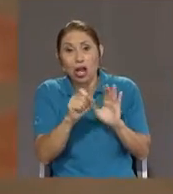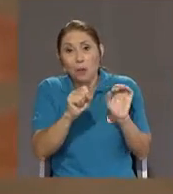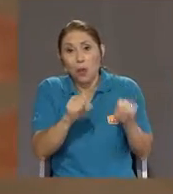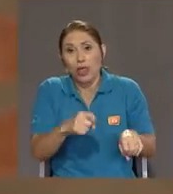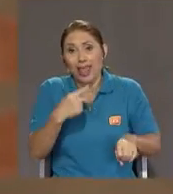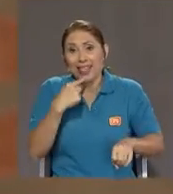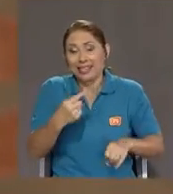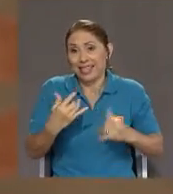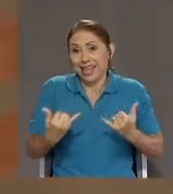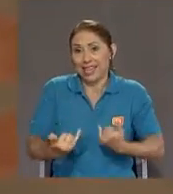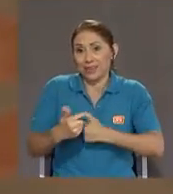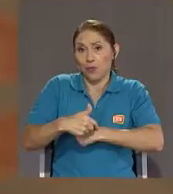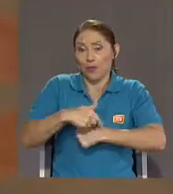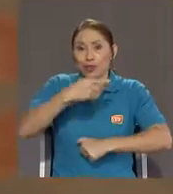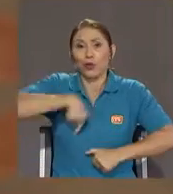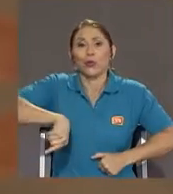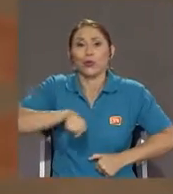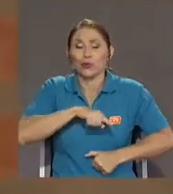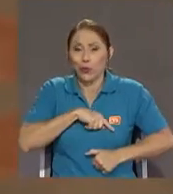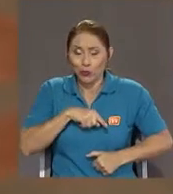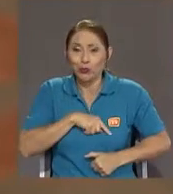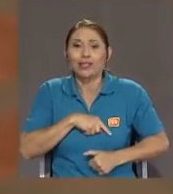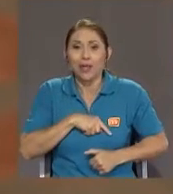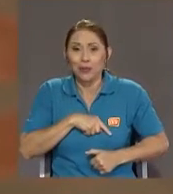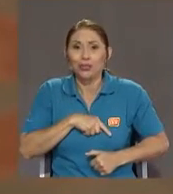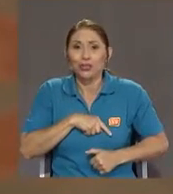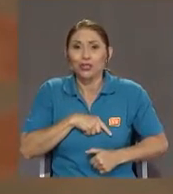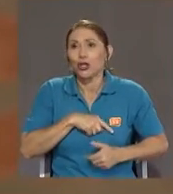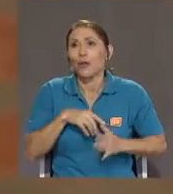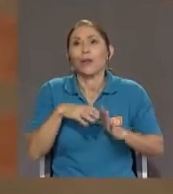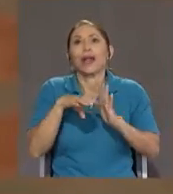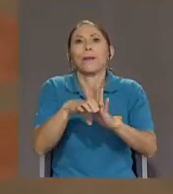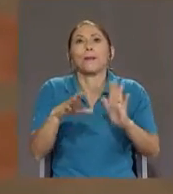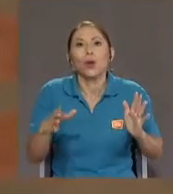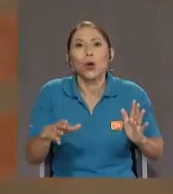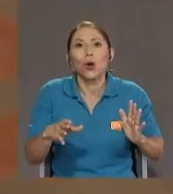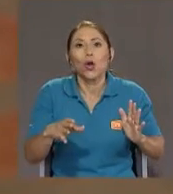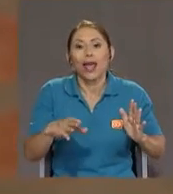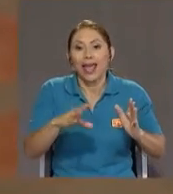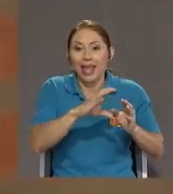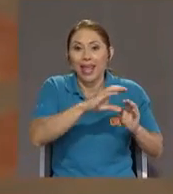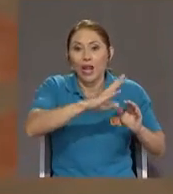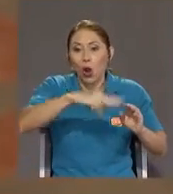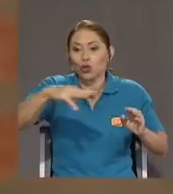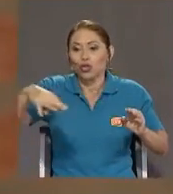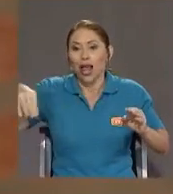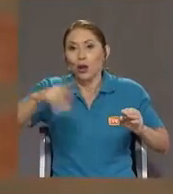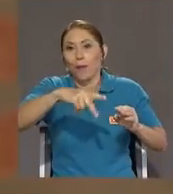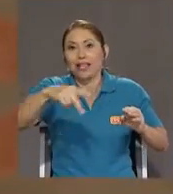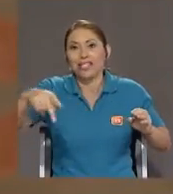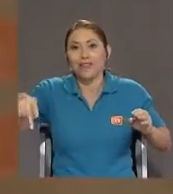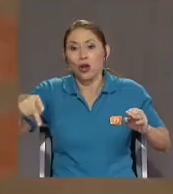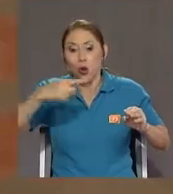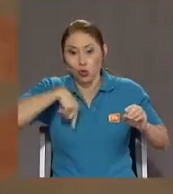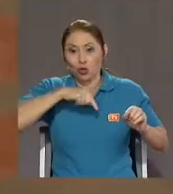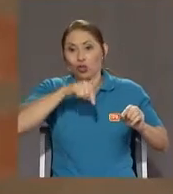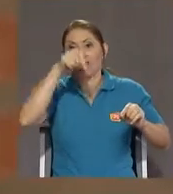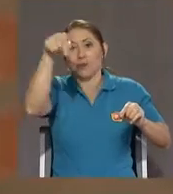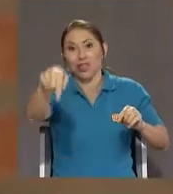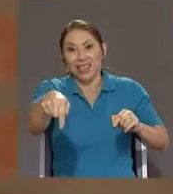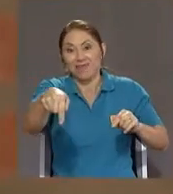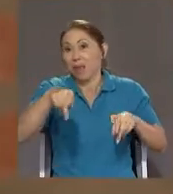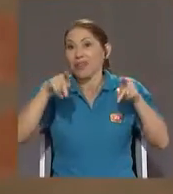en este momento estamos en mitad del Océano Pacífico y nadie podría enmendarle